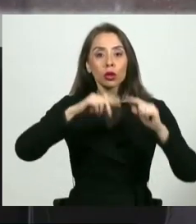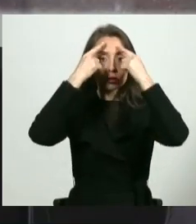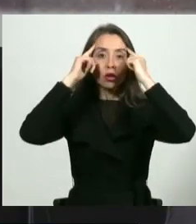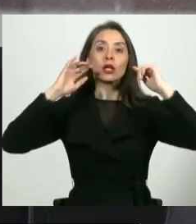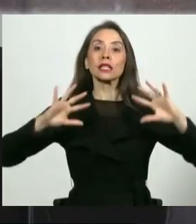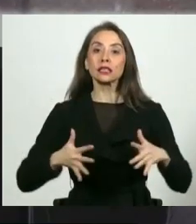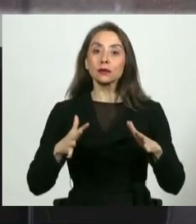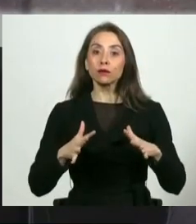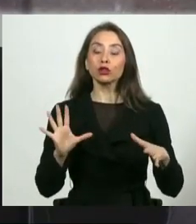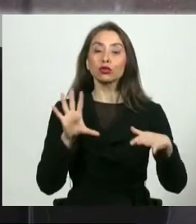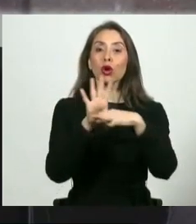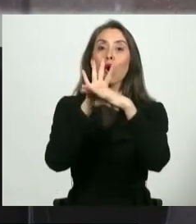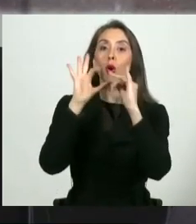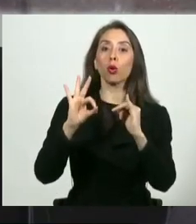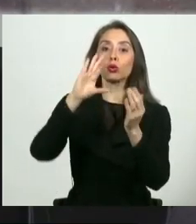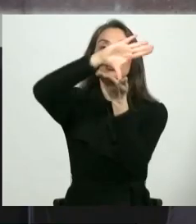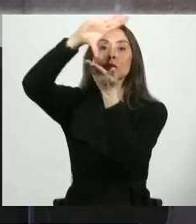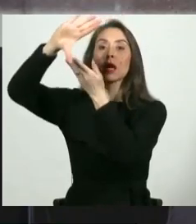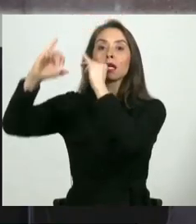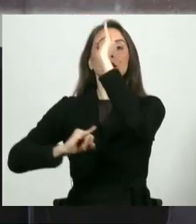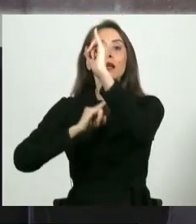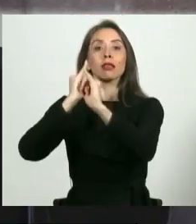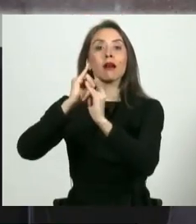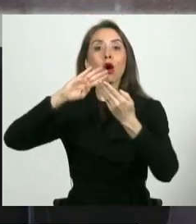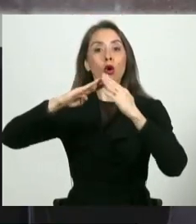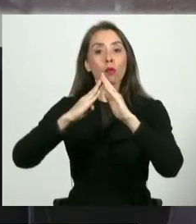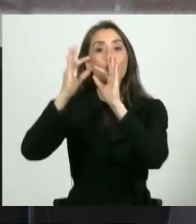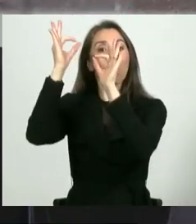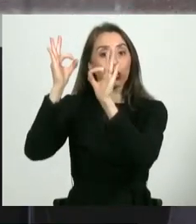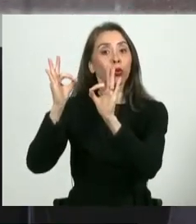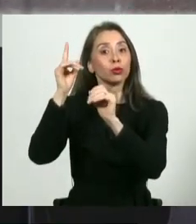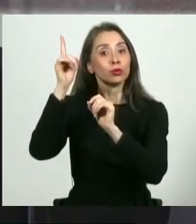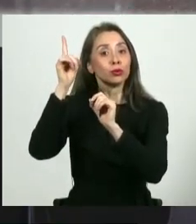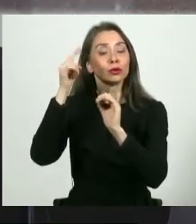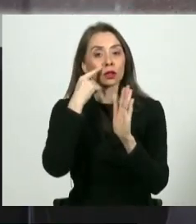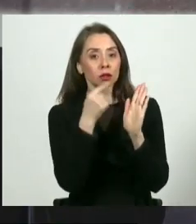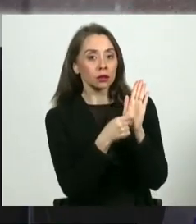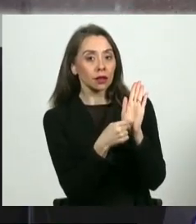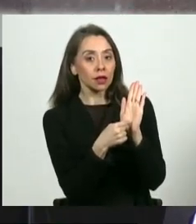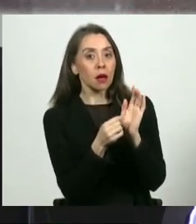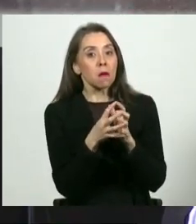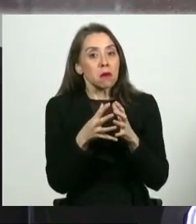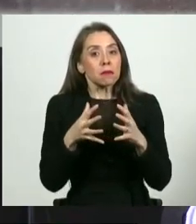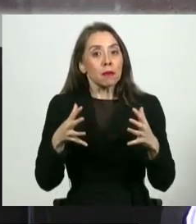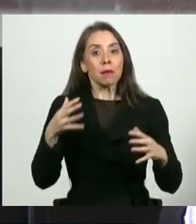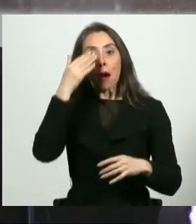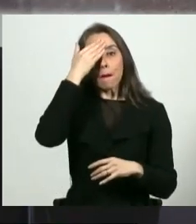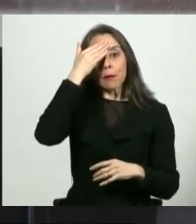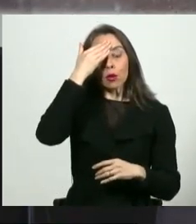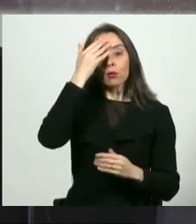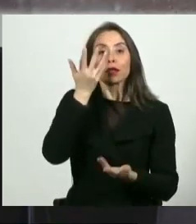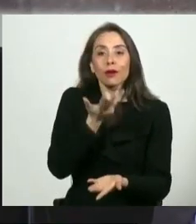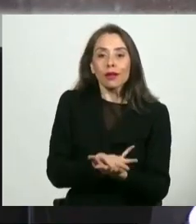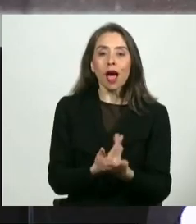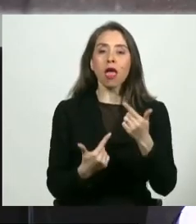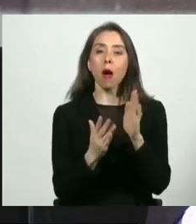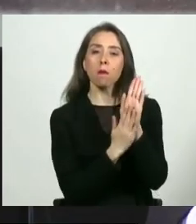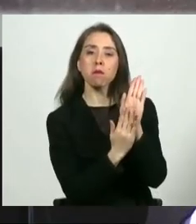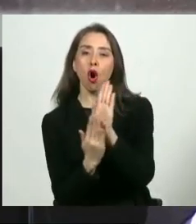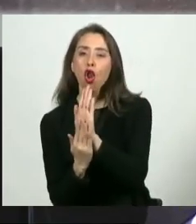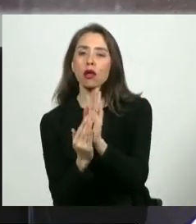bien alineados con la comunidad internacional en su conjunto, lo que da cuenta de una creciente preocupación por contar con políticas laborales